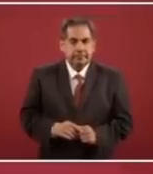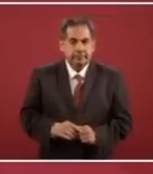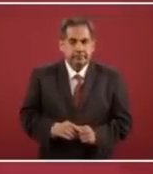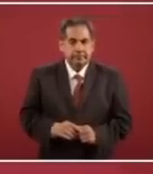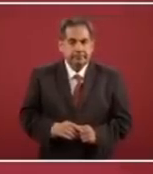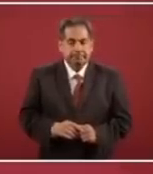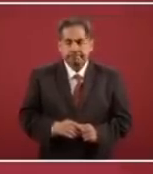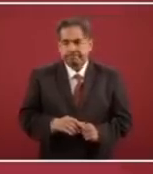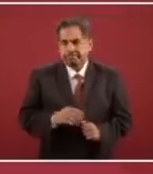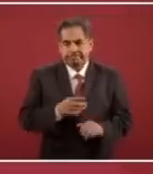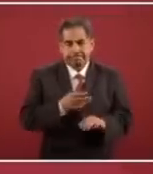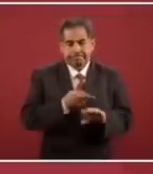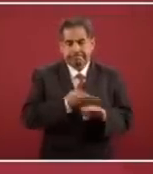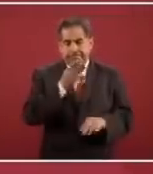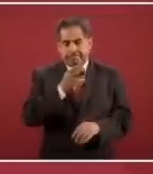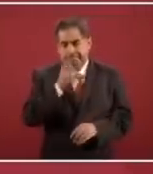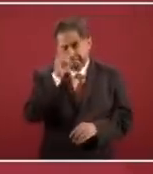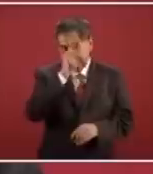perversa.